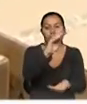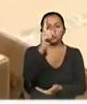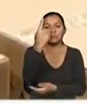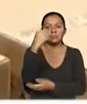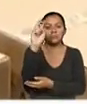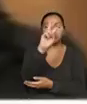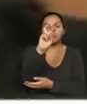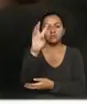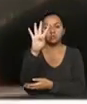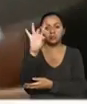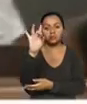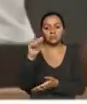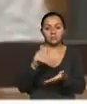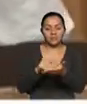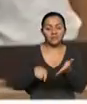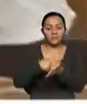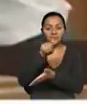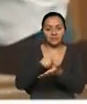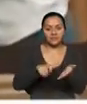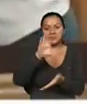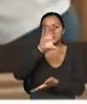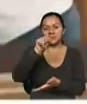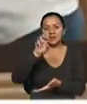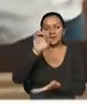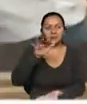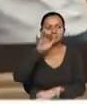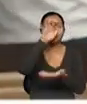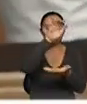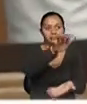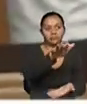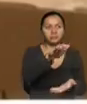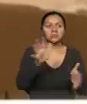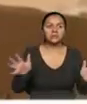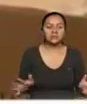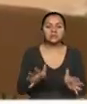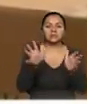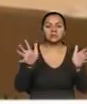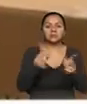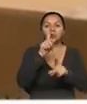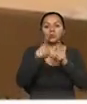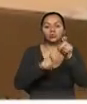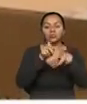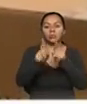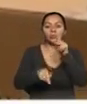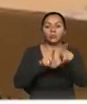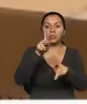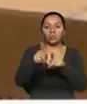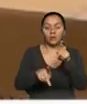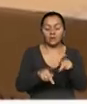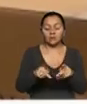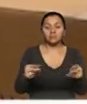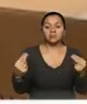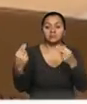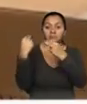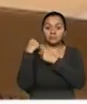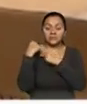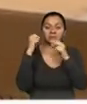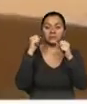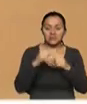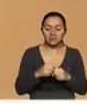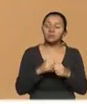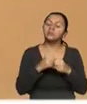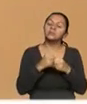1.248.000 firmas al Consejo Nacional Electoral para impulsar una consulta popular que viabilice, mediante la derogatoria de una de